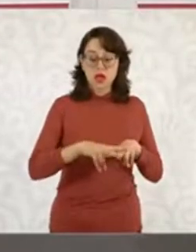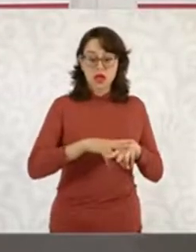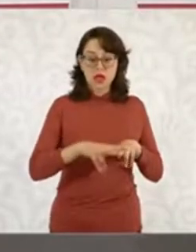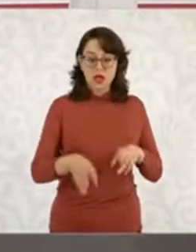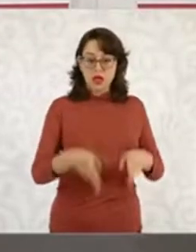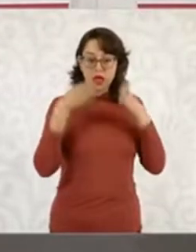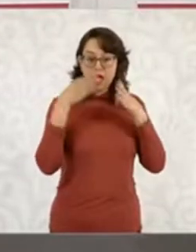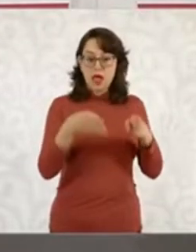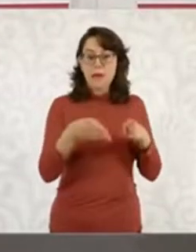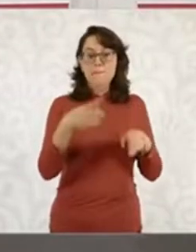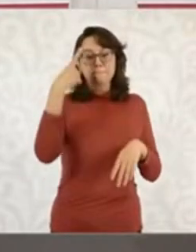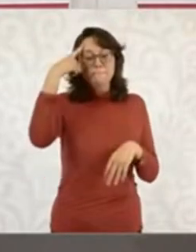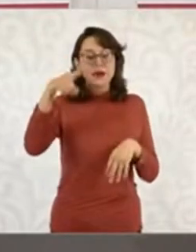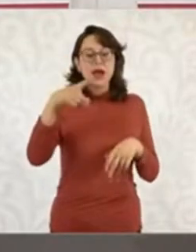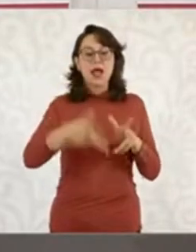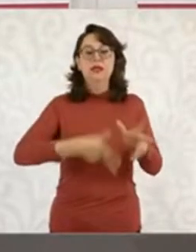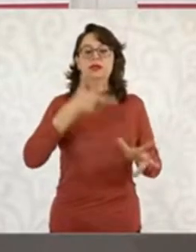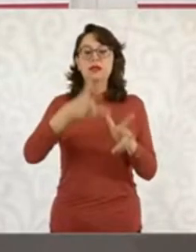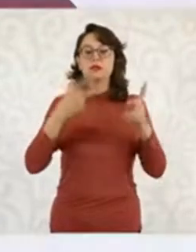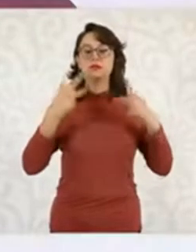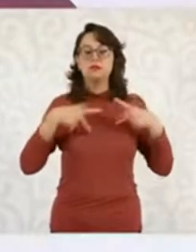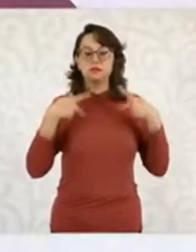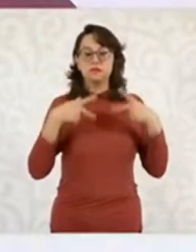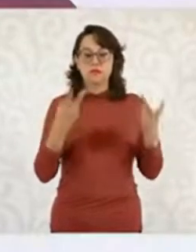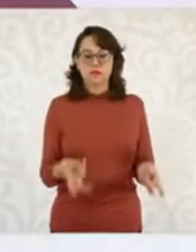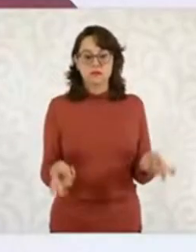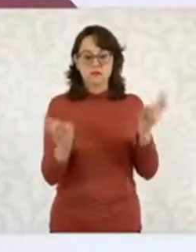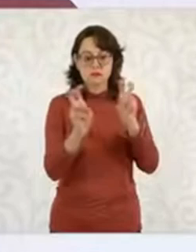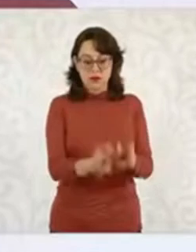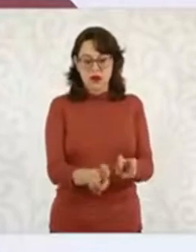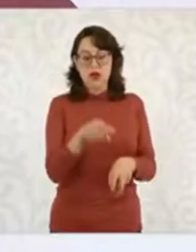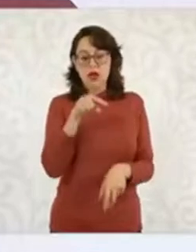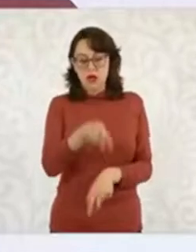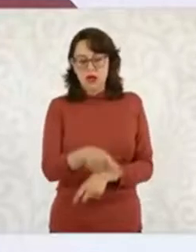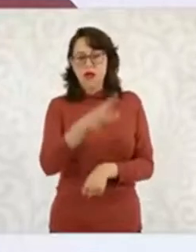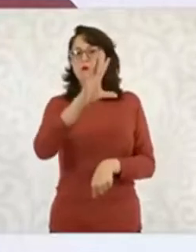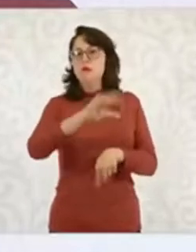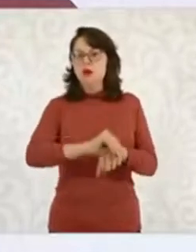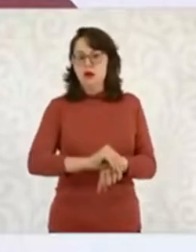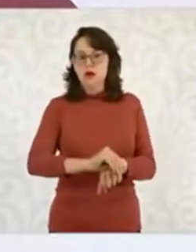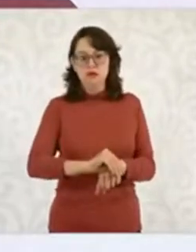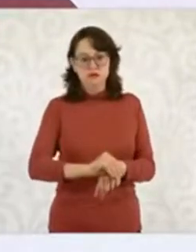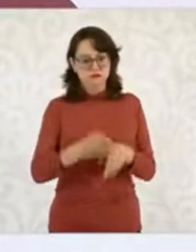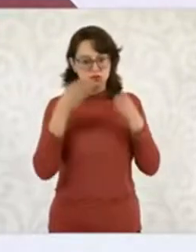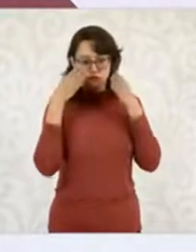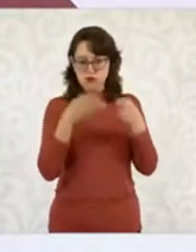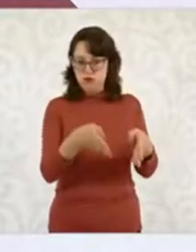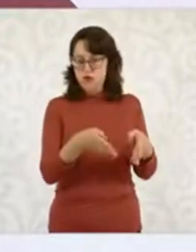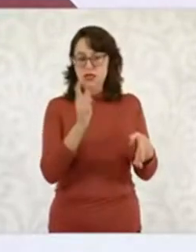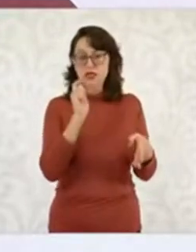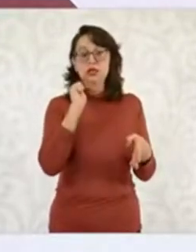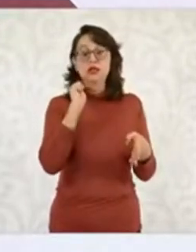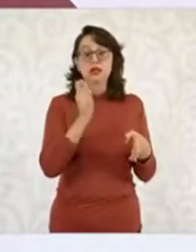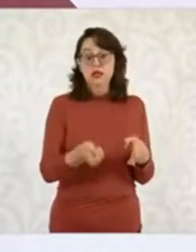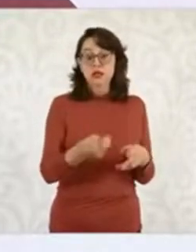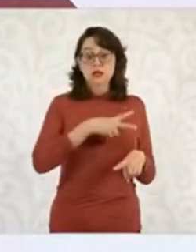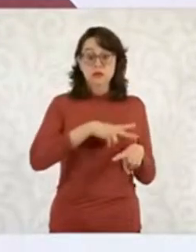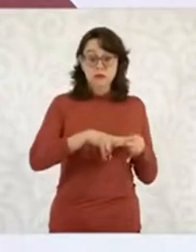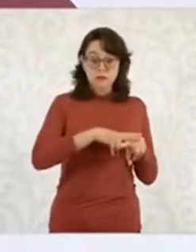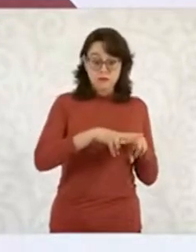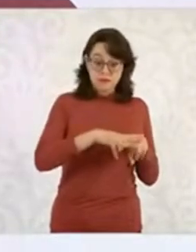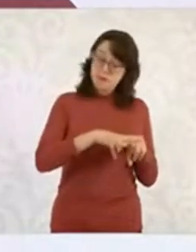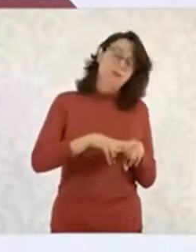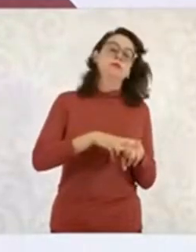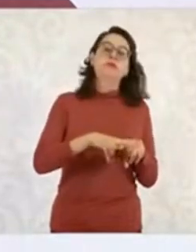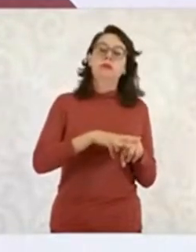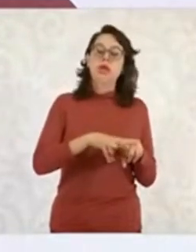unos porcentajes de realmente cómo es que estamos ocupando el derecho de vía, pero son vías dedicadas de pasajeros. Esto quiere decir que las vías se están construyendo